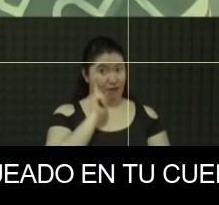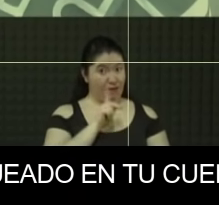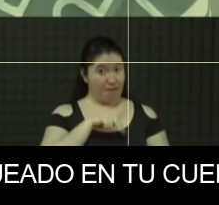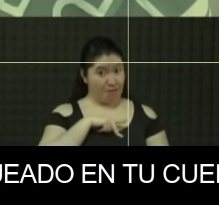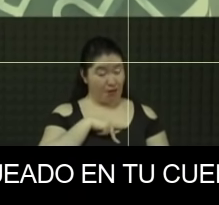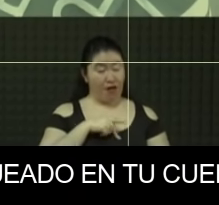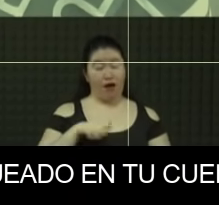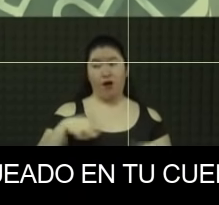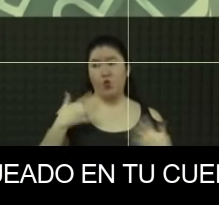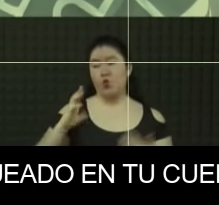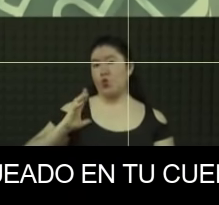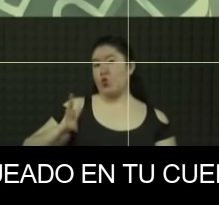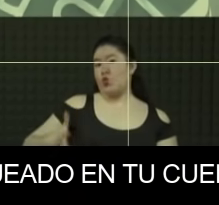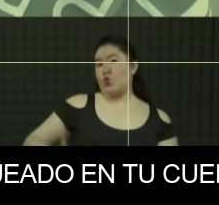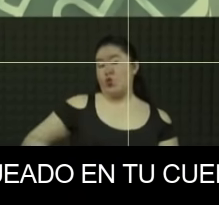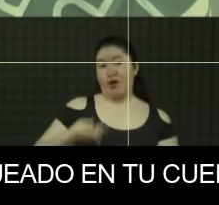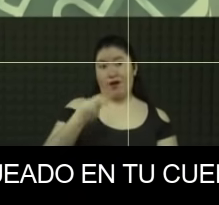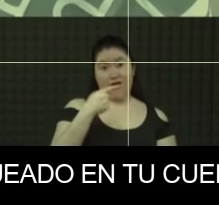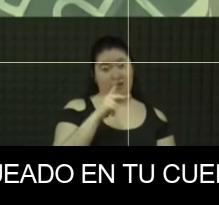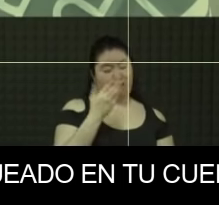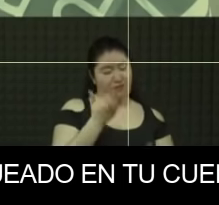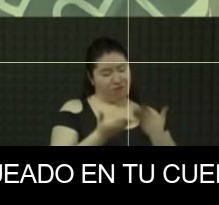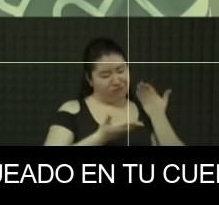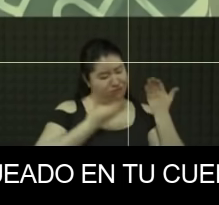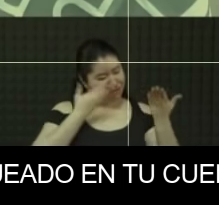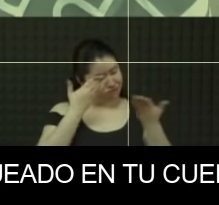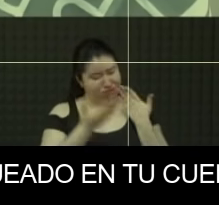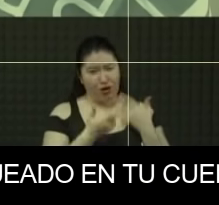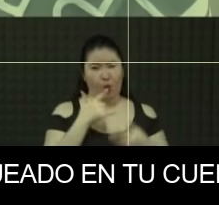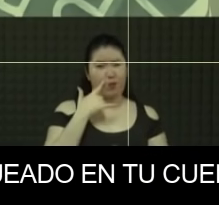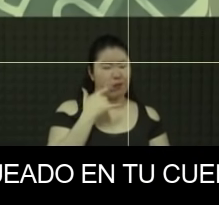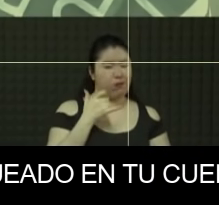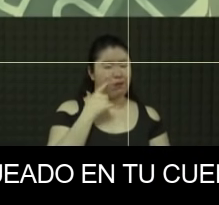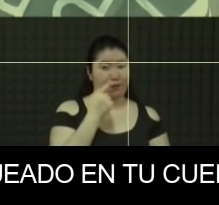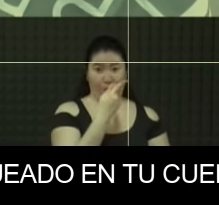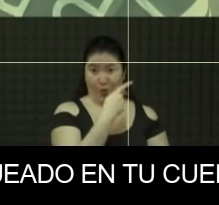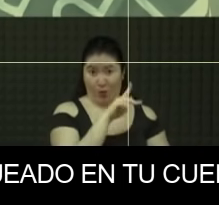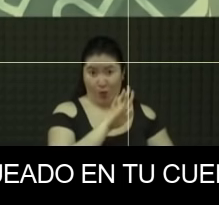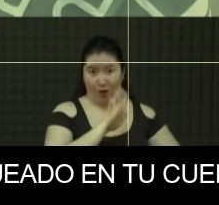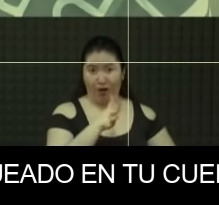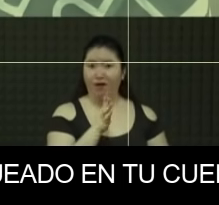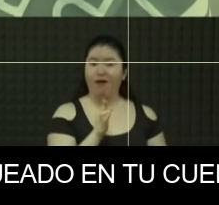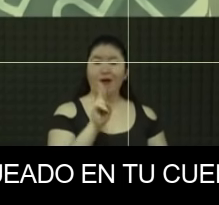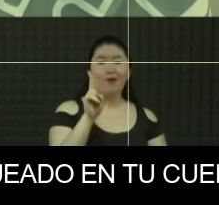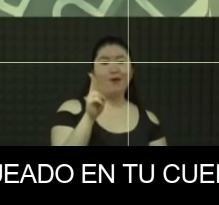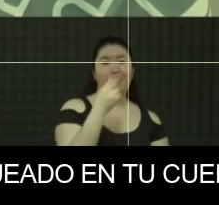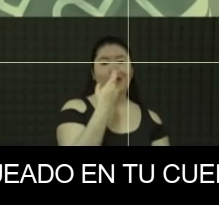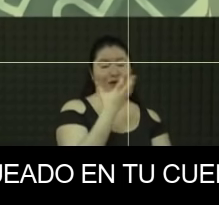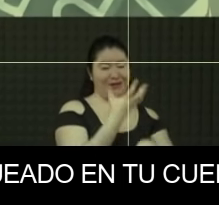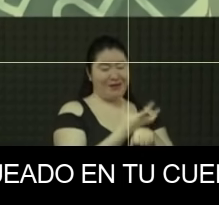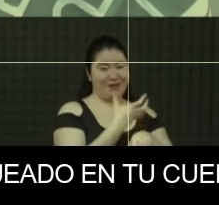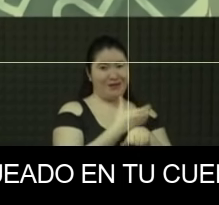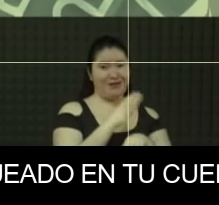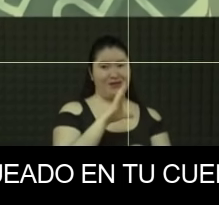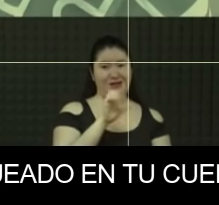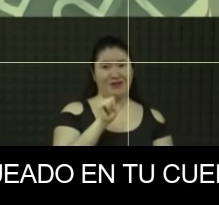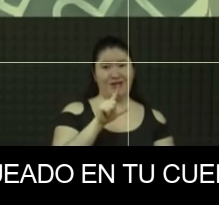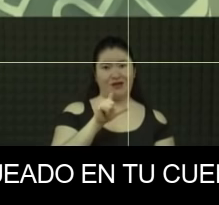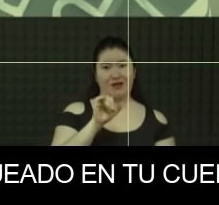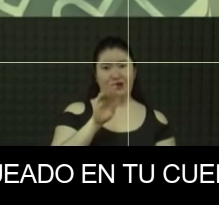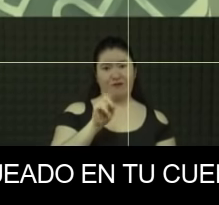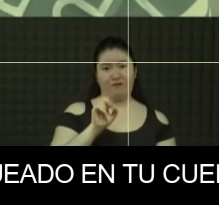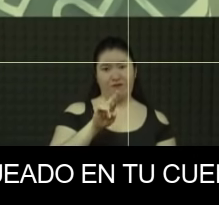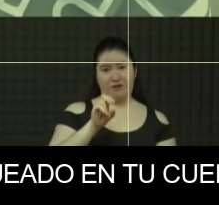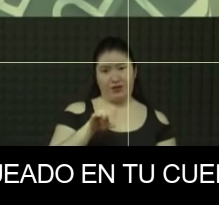un doctorado en la Universidad de California y, como decenas de miles de personas, una beca